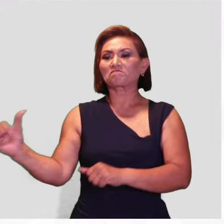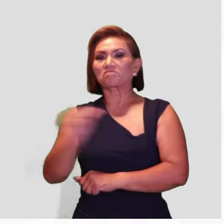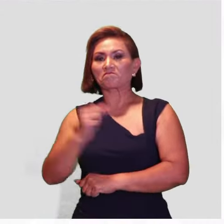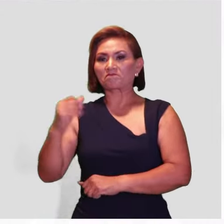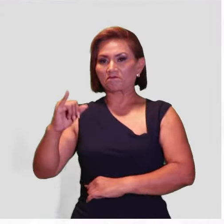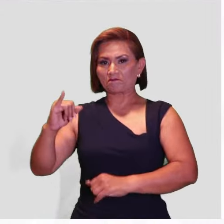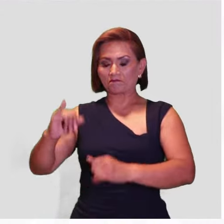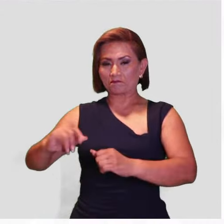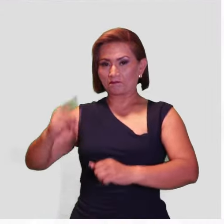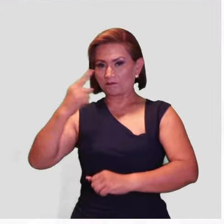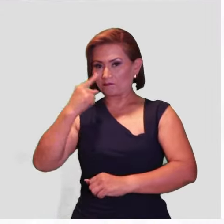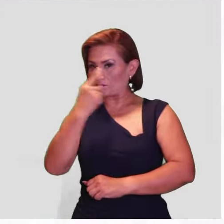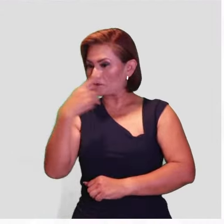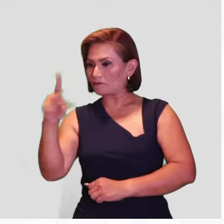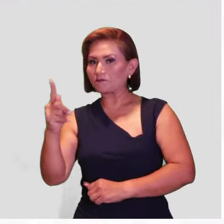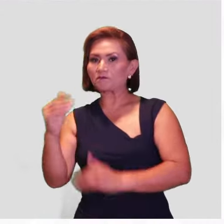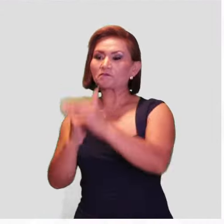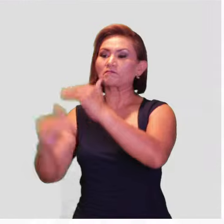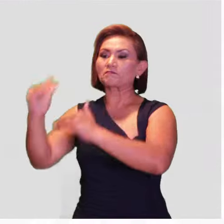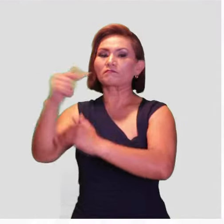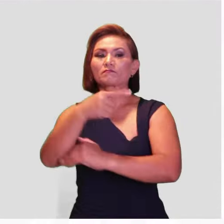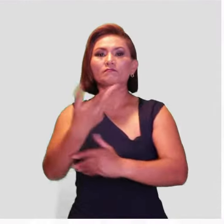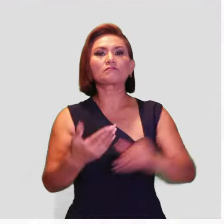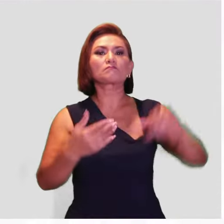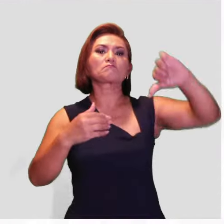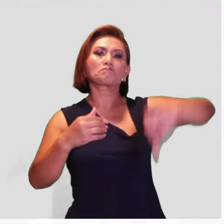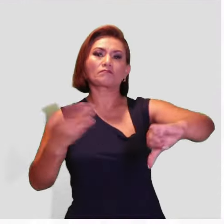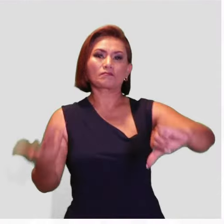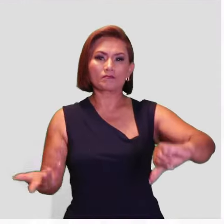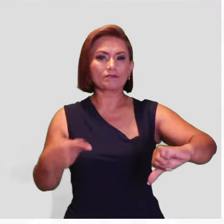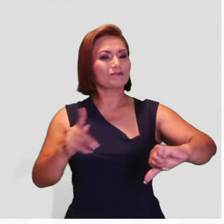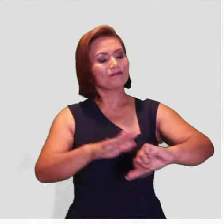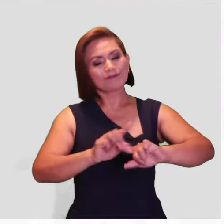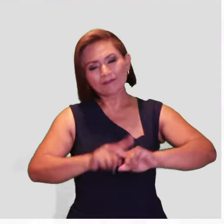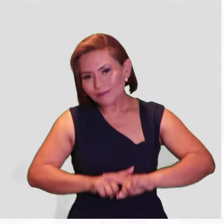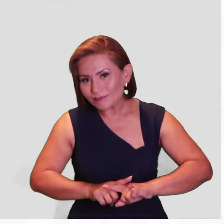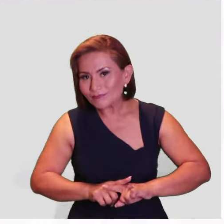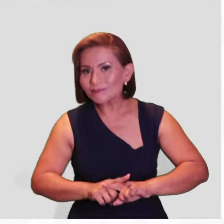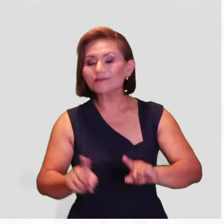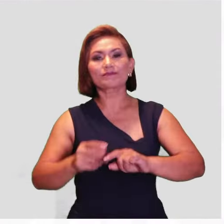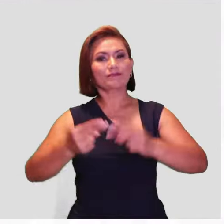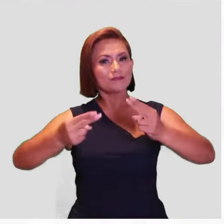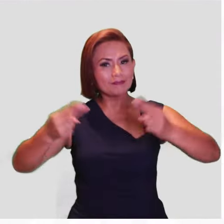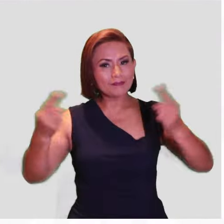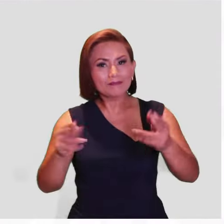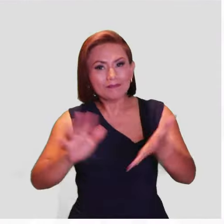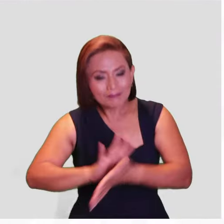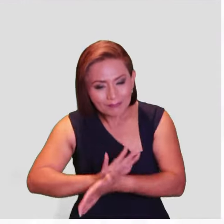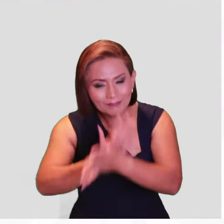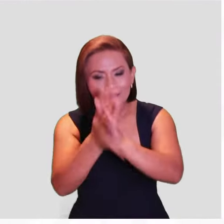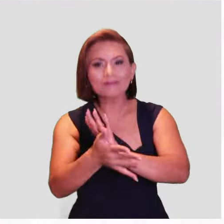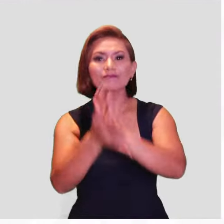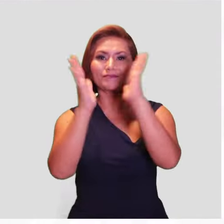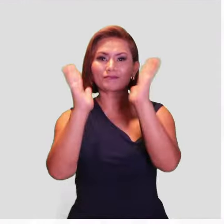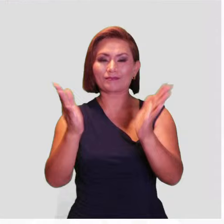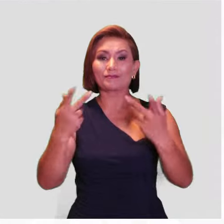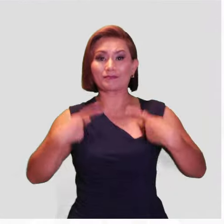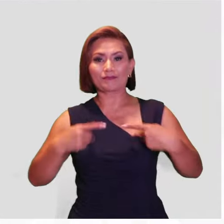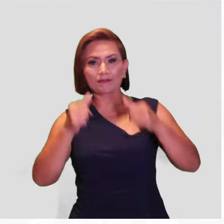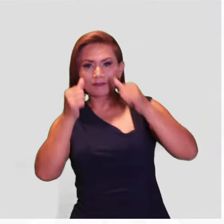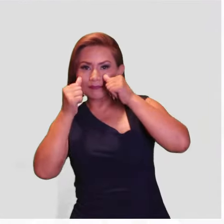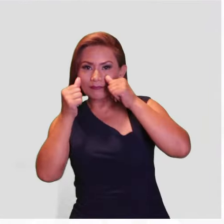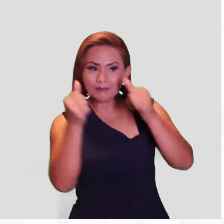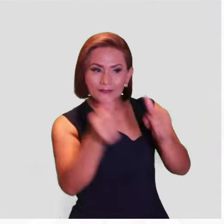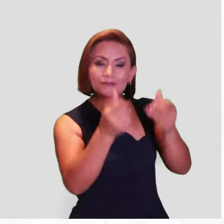votar por un cambio en el modelo de gobierno, un cambio orientado a la sociedad, un cambio donde las personas son lo más